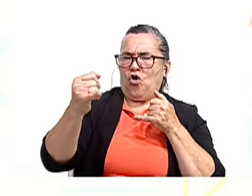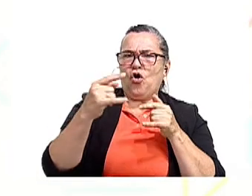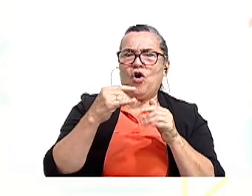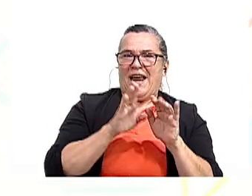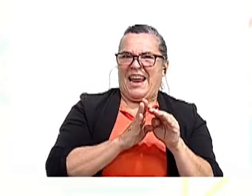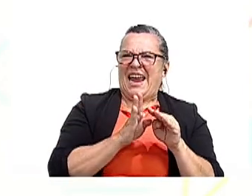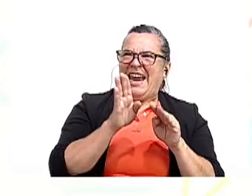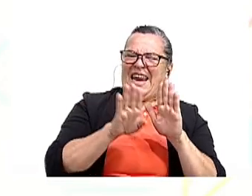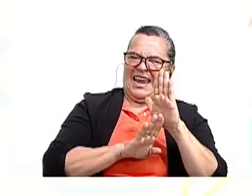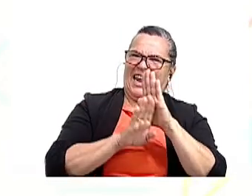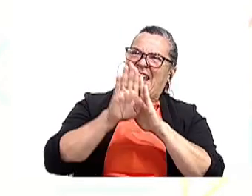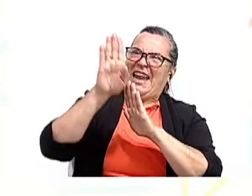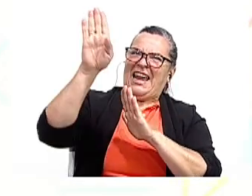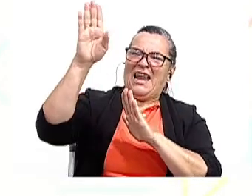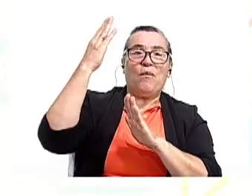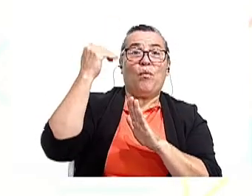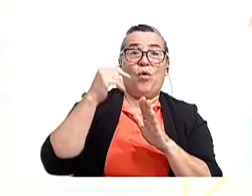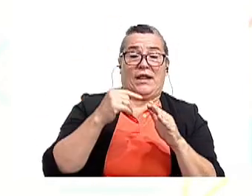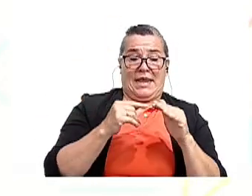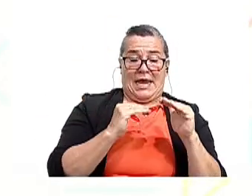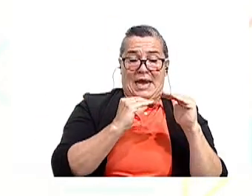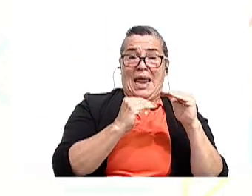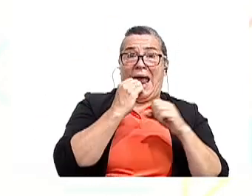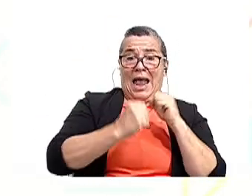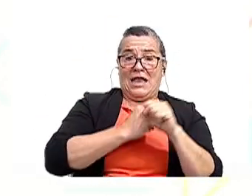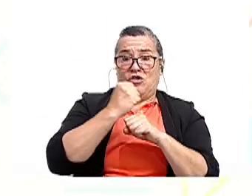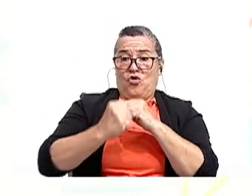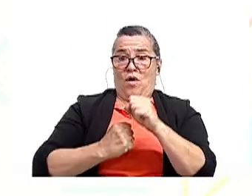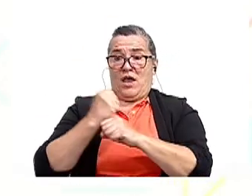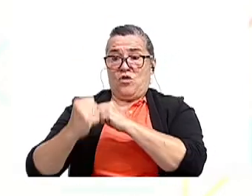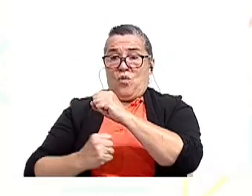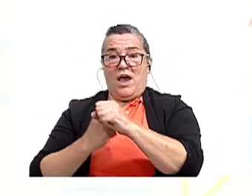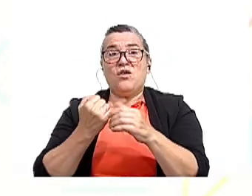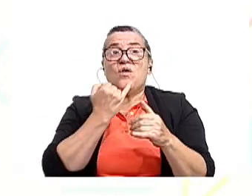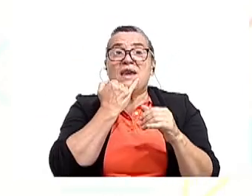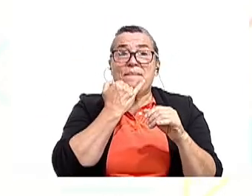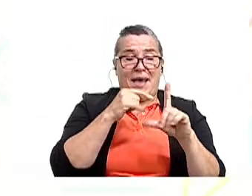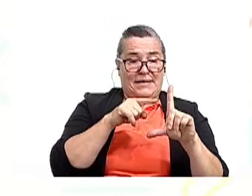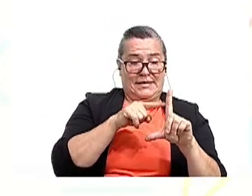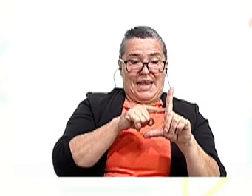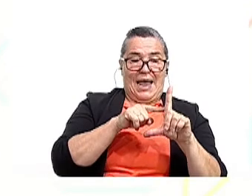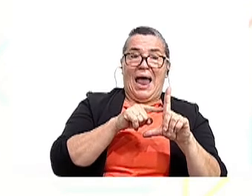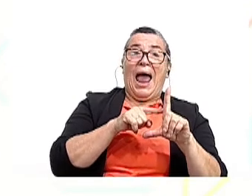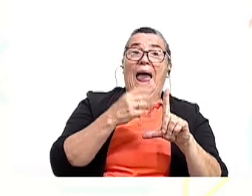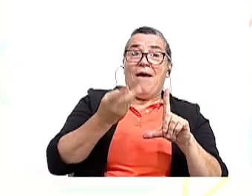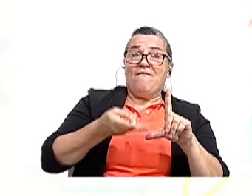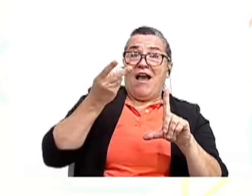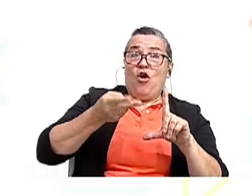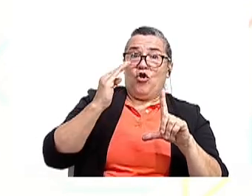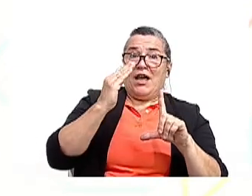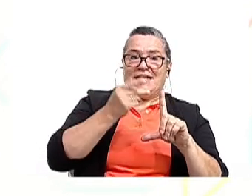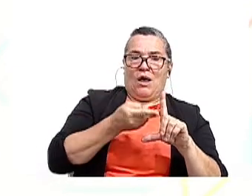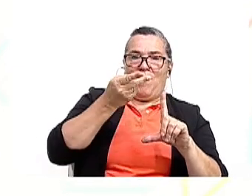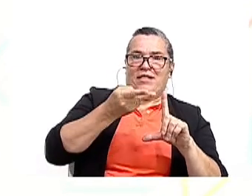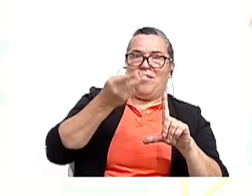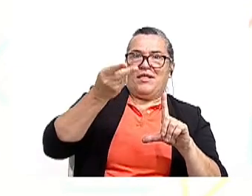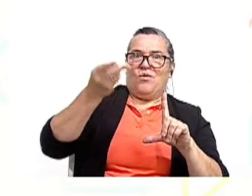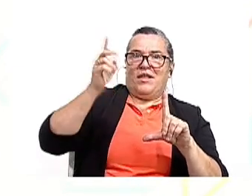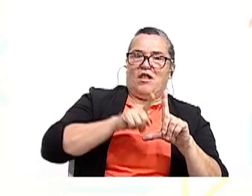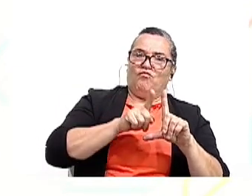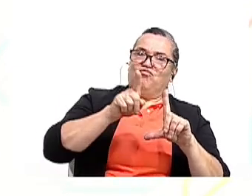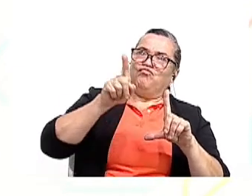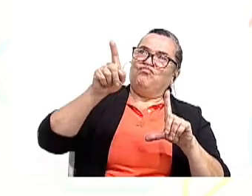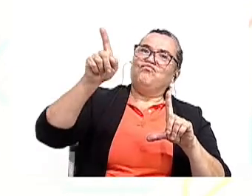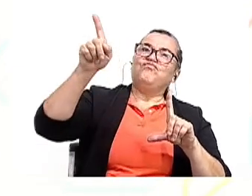creciente? Porque conforme aumentan los años, ¿qué pasa? Aumenta el valor de la casa. Definición de